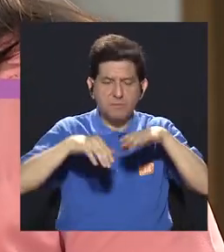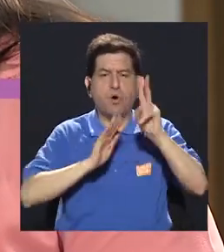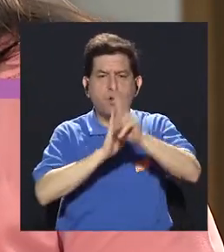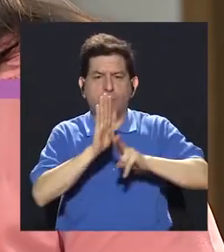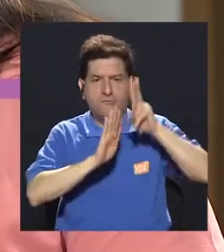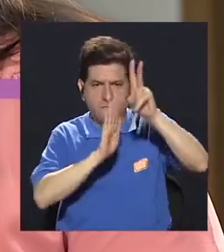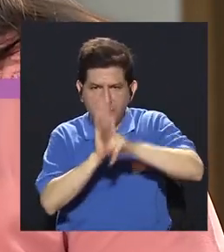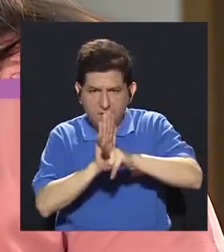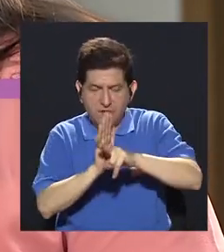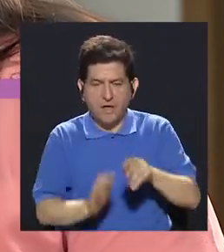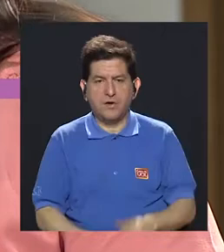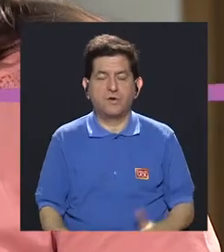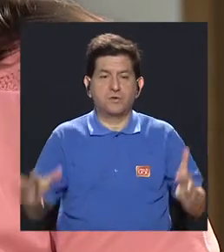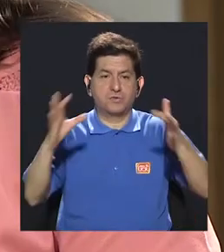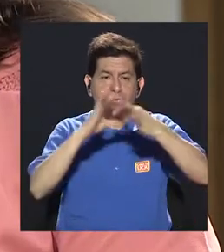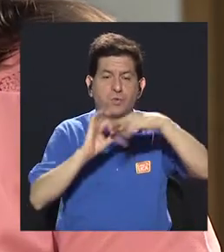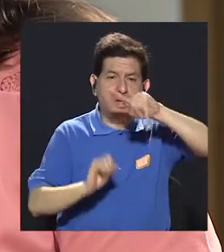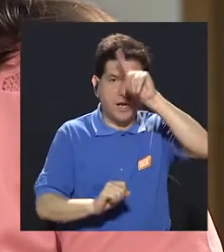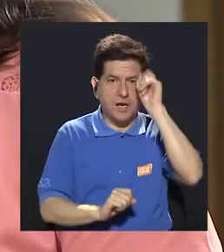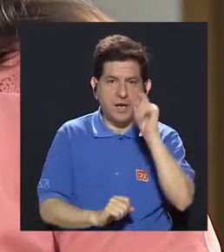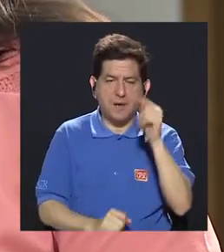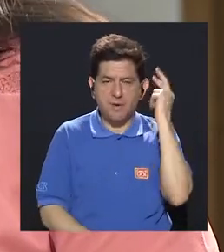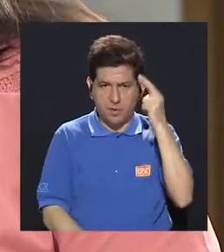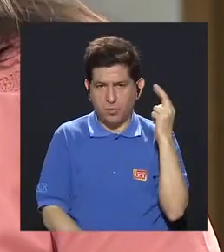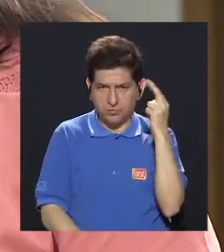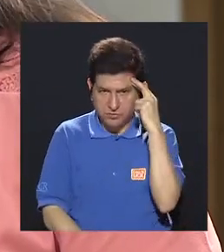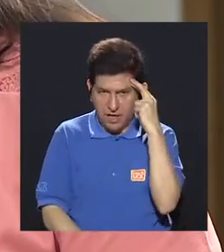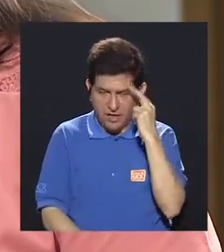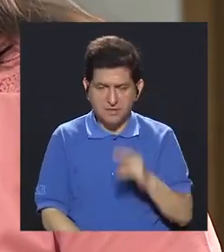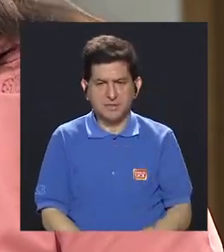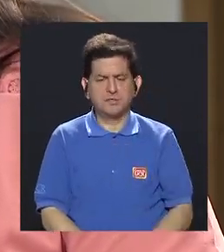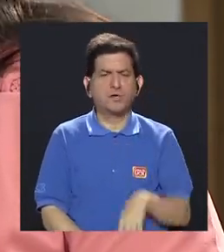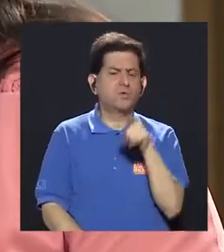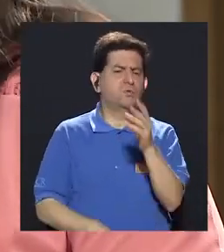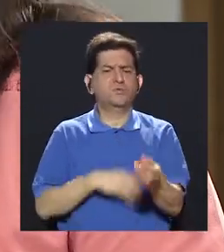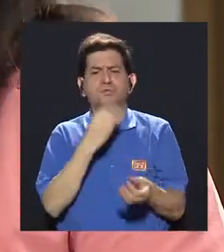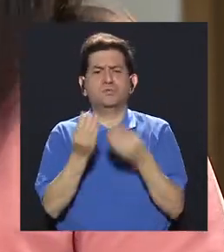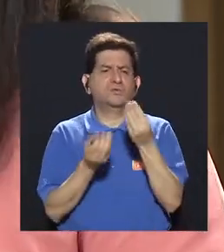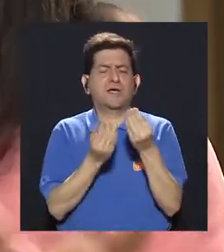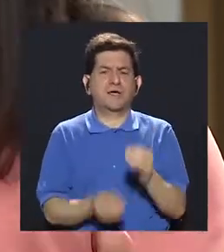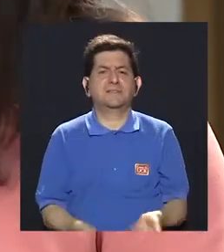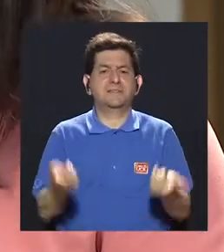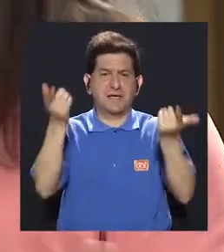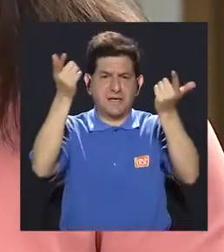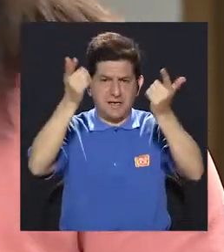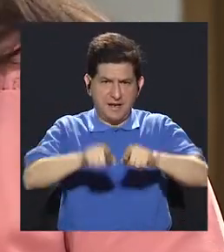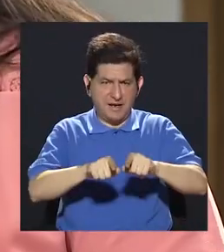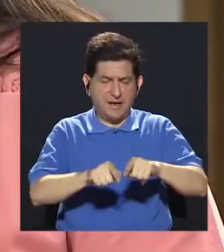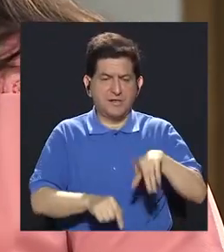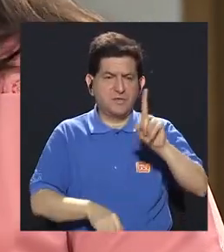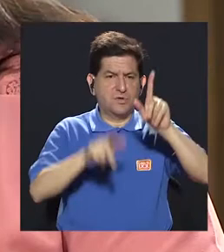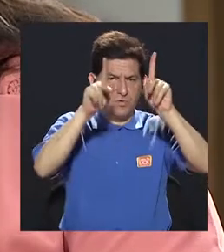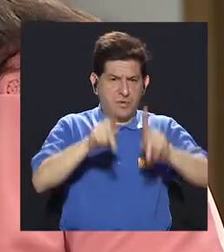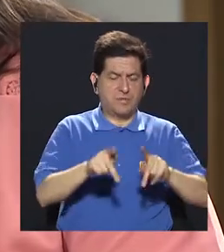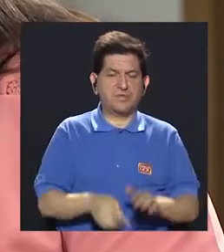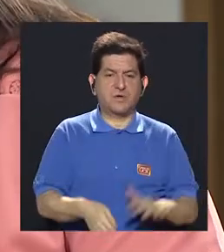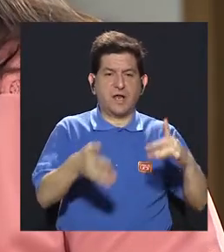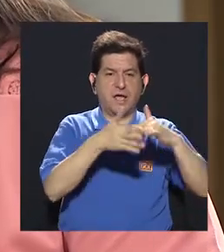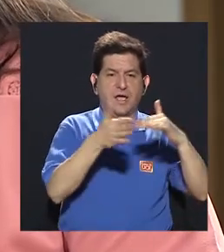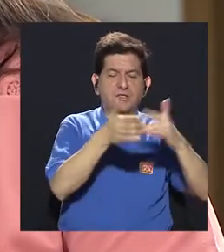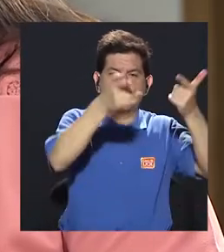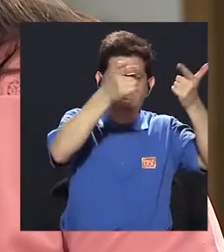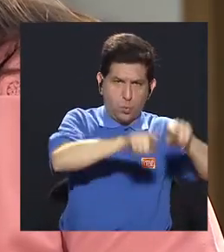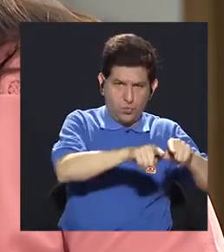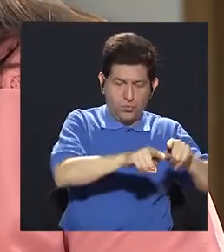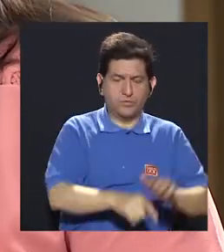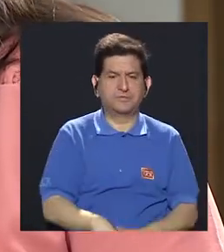animaciones, videos, los ligamos con preguntas reflexivas, ¿verdad? ¿Qué hubieras hecho en el lugar de esta persona en un estudio de